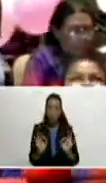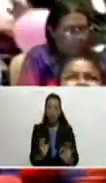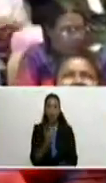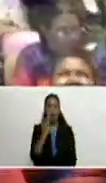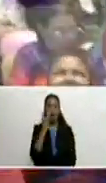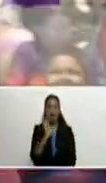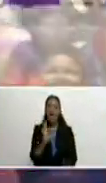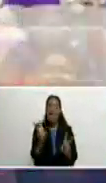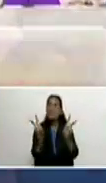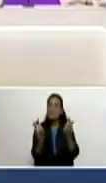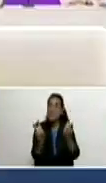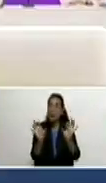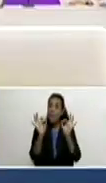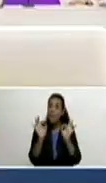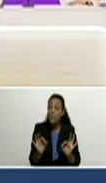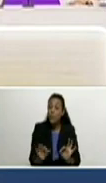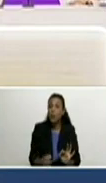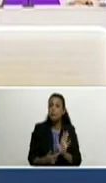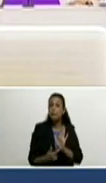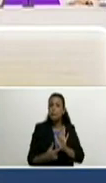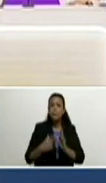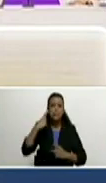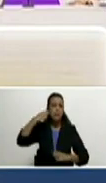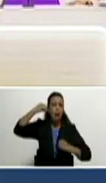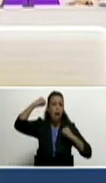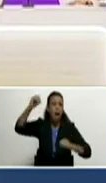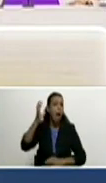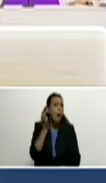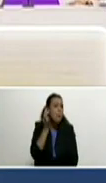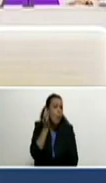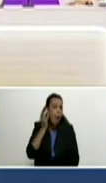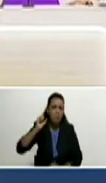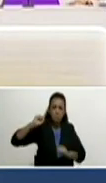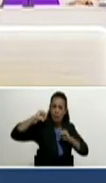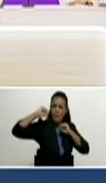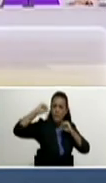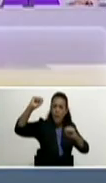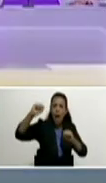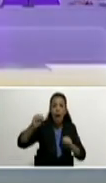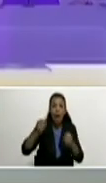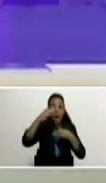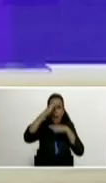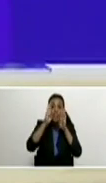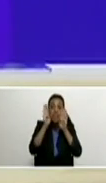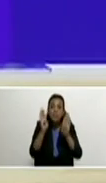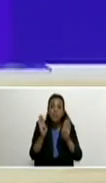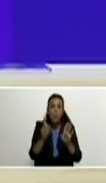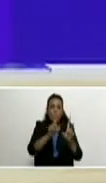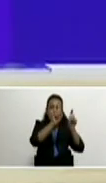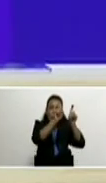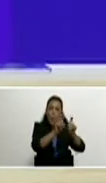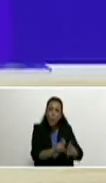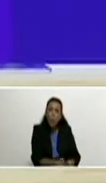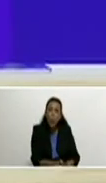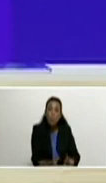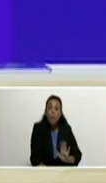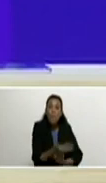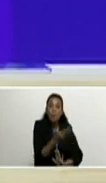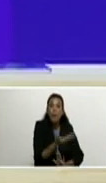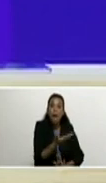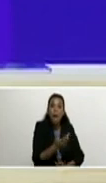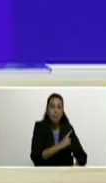Así que el tema del feminismo y de la atención integral, de la preponderancia,